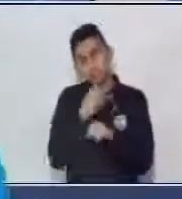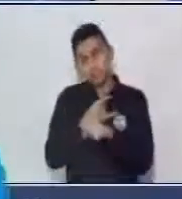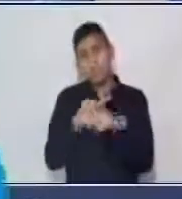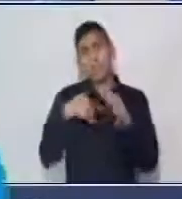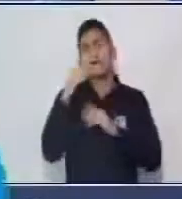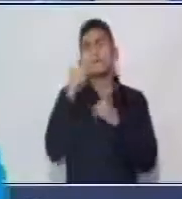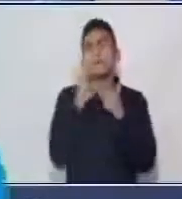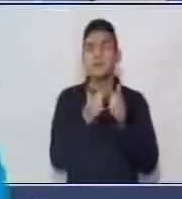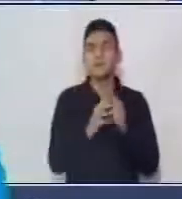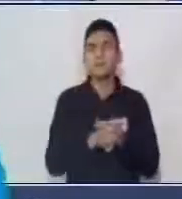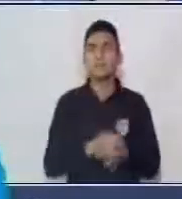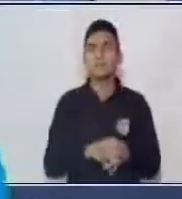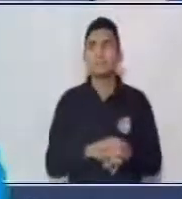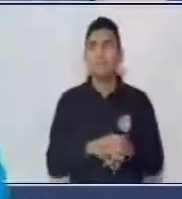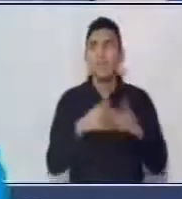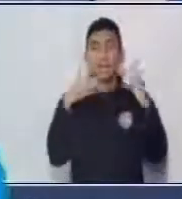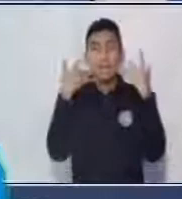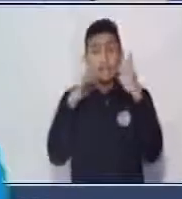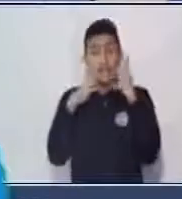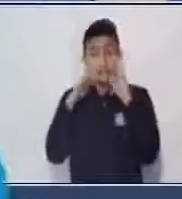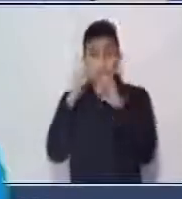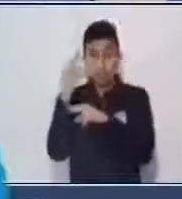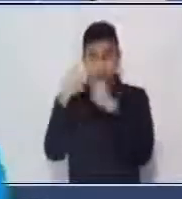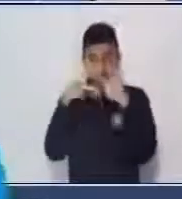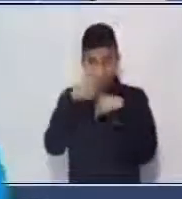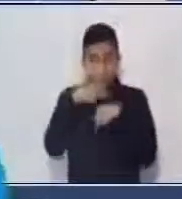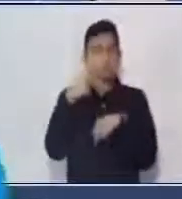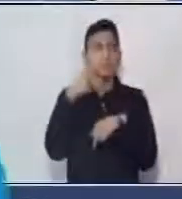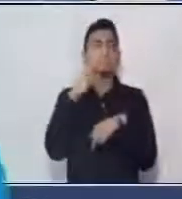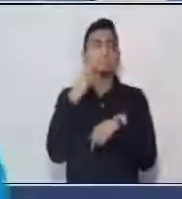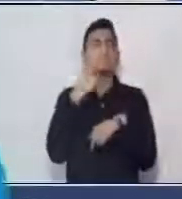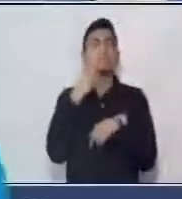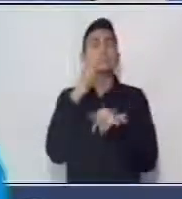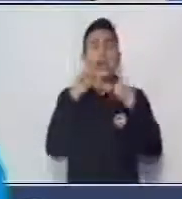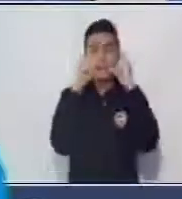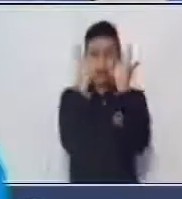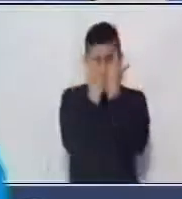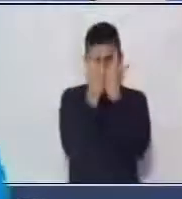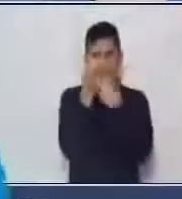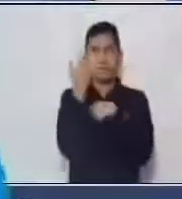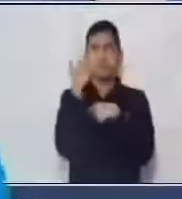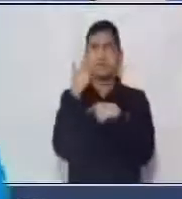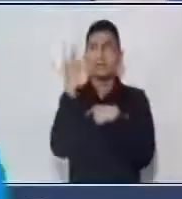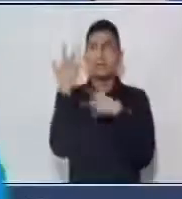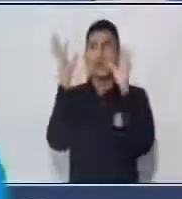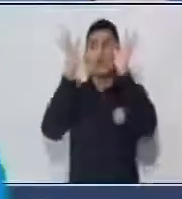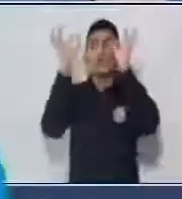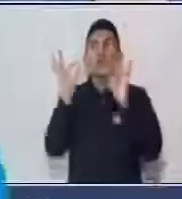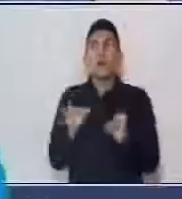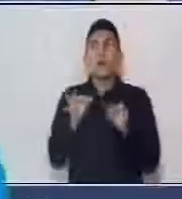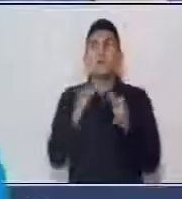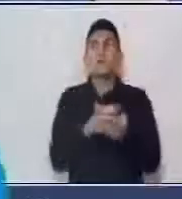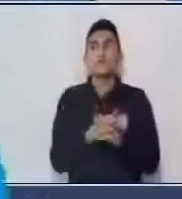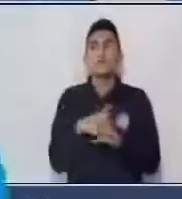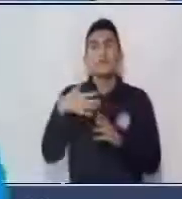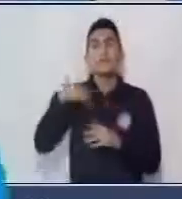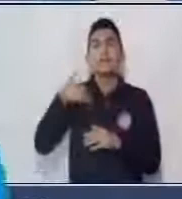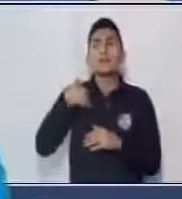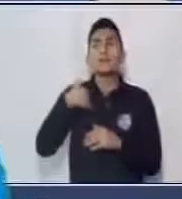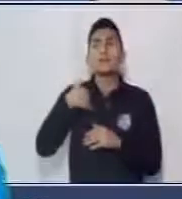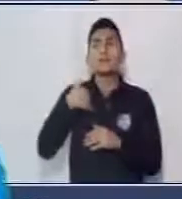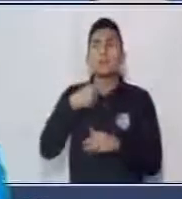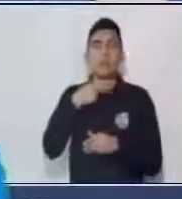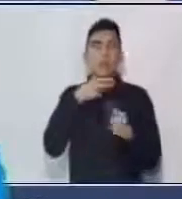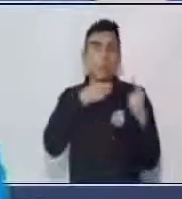muy bien. Entonces, ya regresando, habíamos hablado de las acciones, habíamos hablado de las formas y que en este caso habían